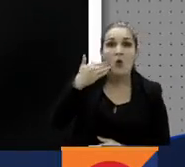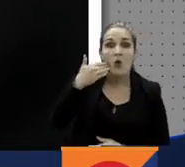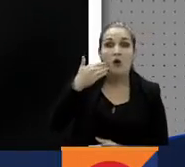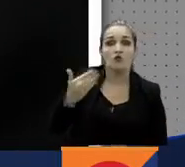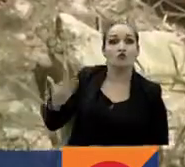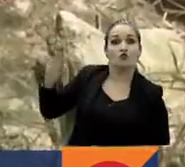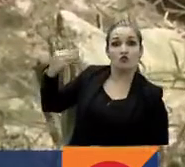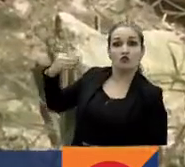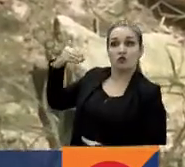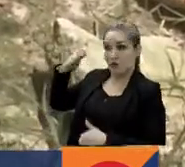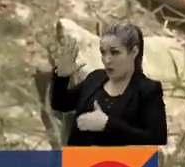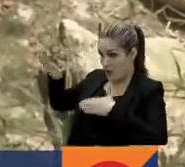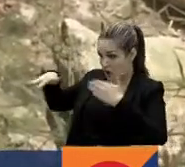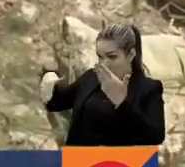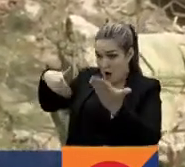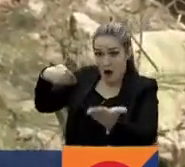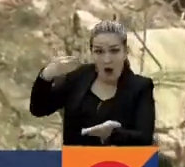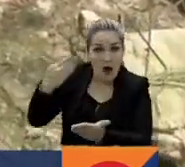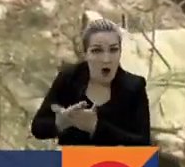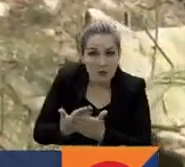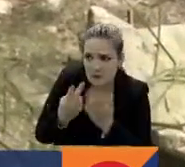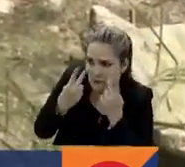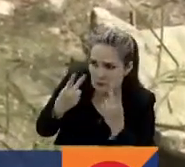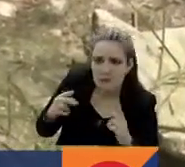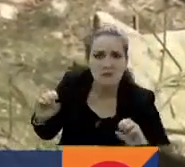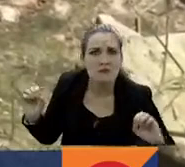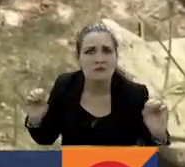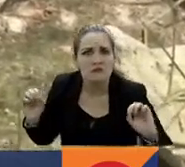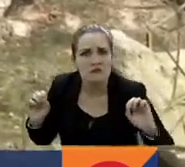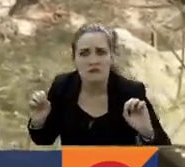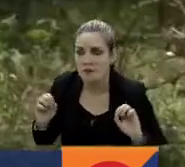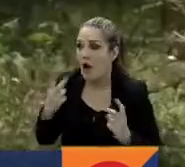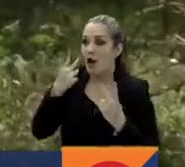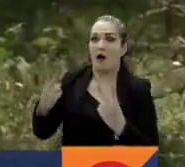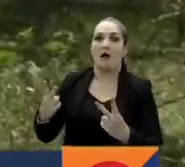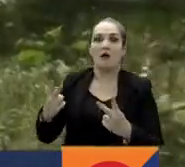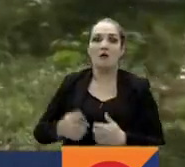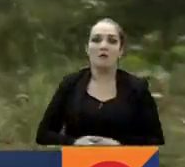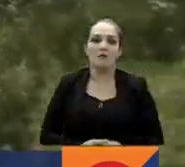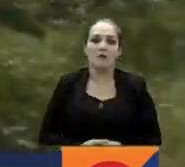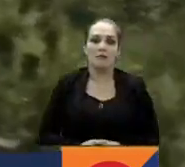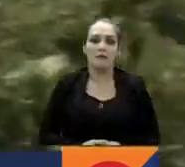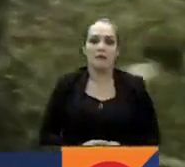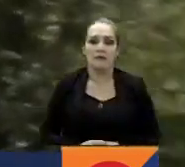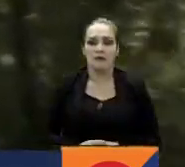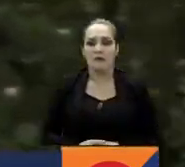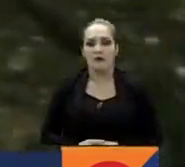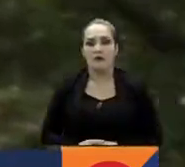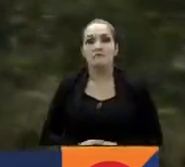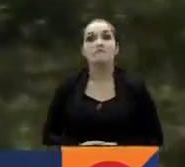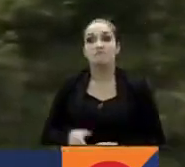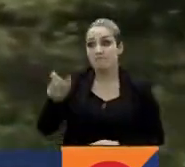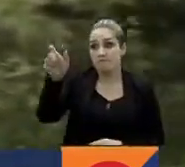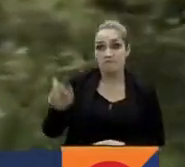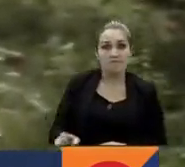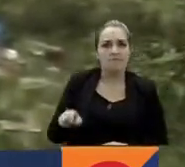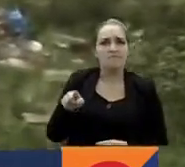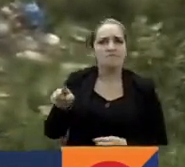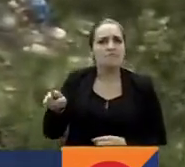Desde entonces nadie sabía de su ubicación hasta que fue hallado su cuerpo. Una mujer con un grado de vulnerabilidad muy